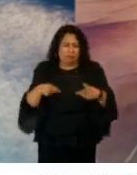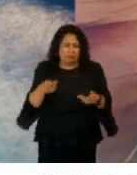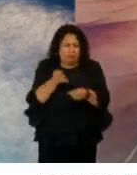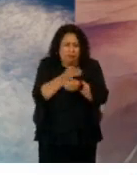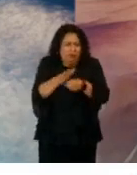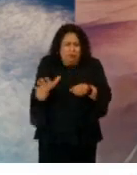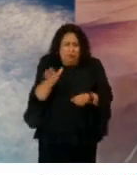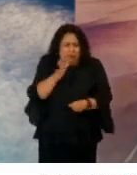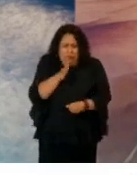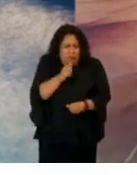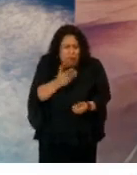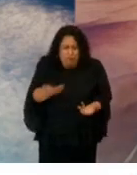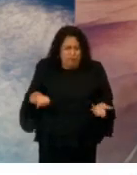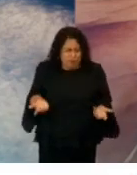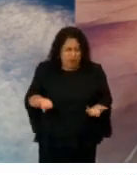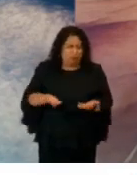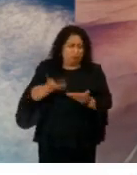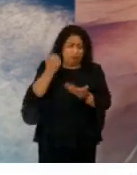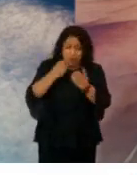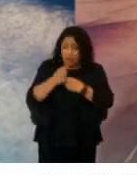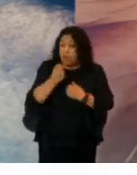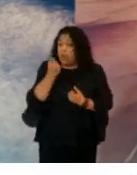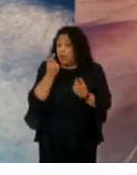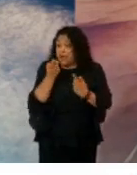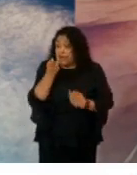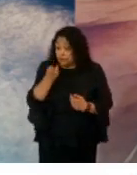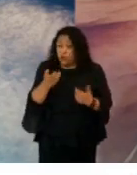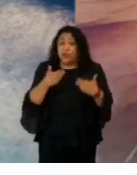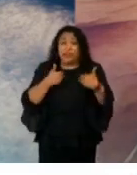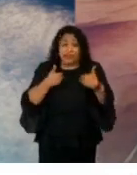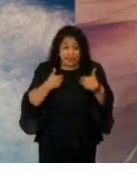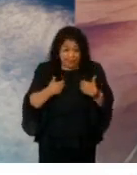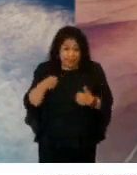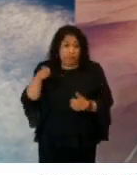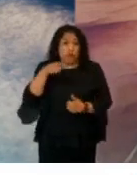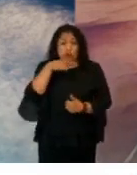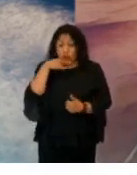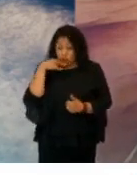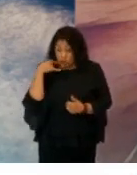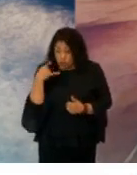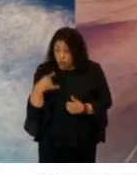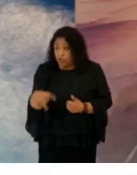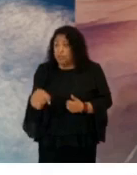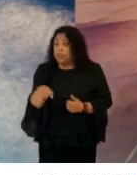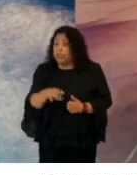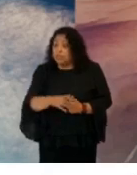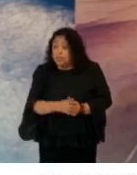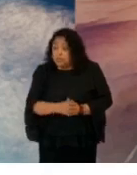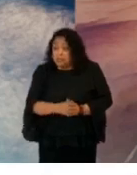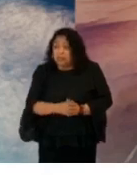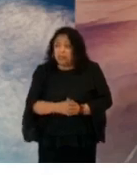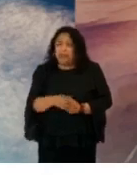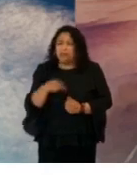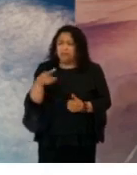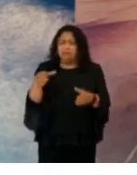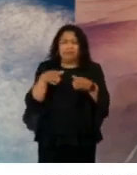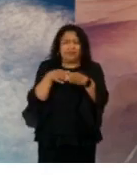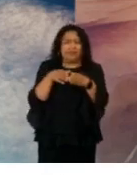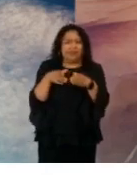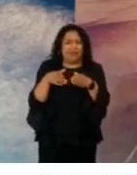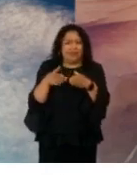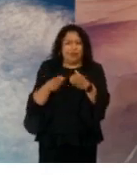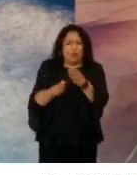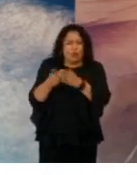existía la posibilidad. Y de alguna forma, entendiendo, en Chile se habla mucho de los nietos de la dictadura, ¿no?, en esta